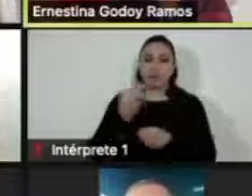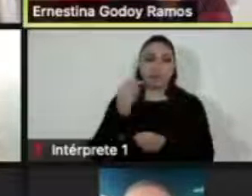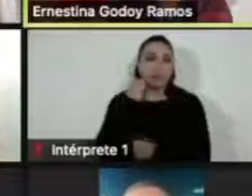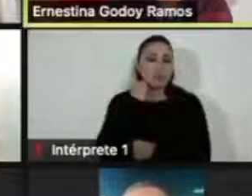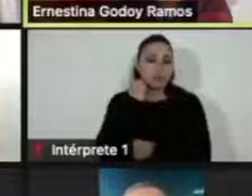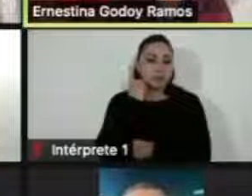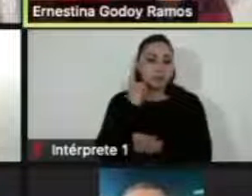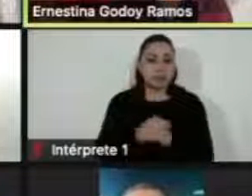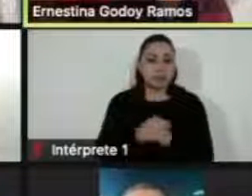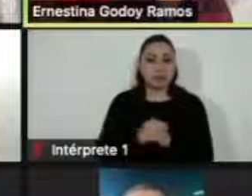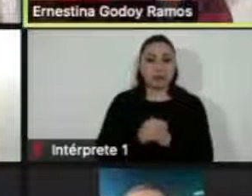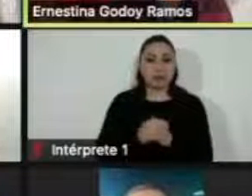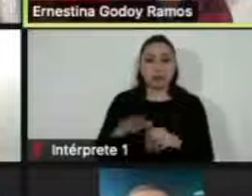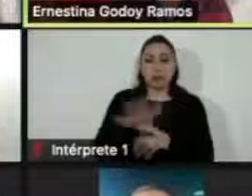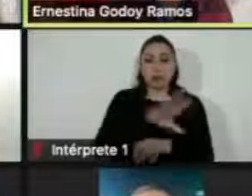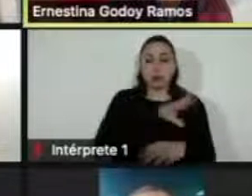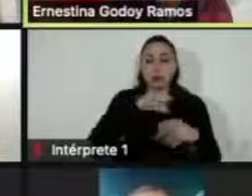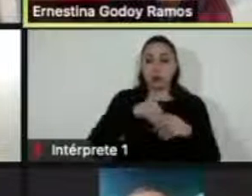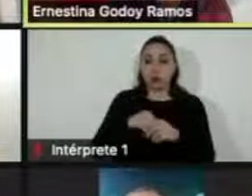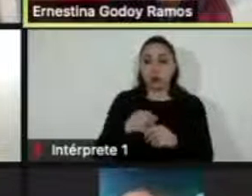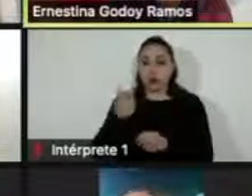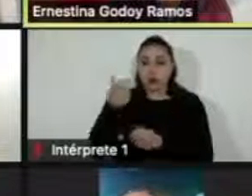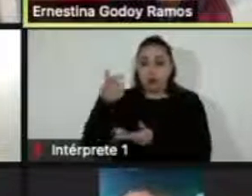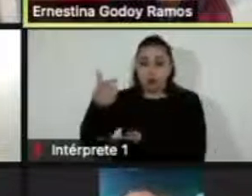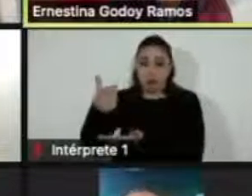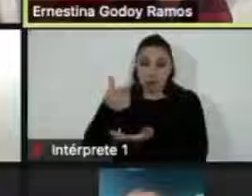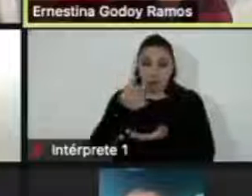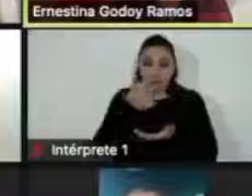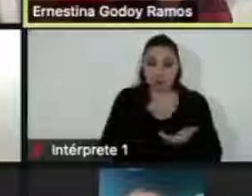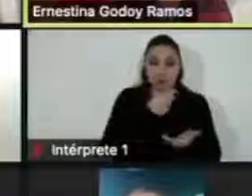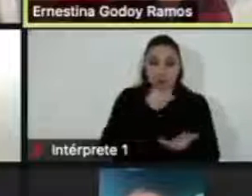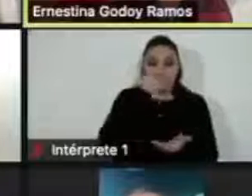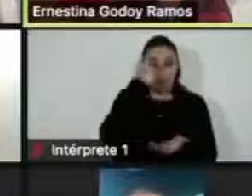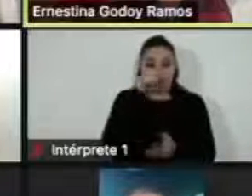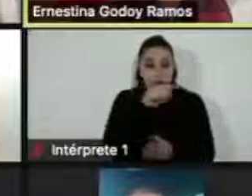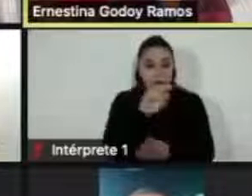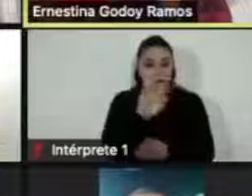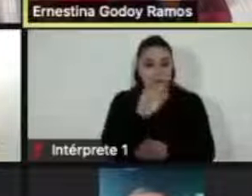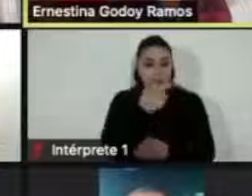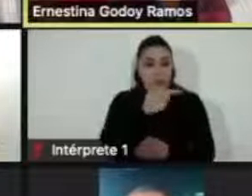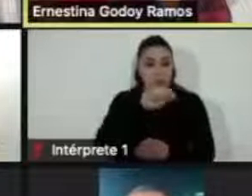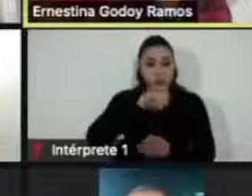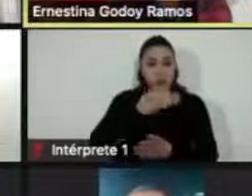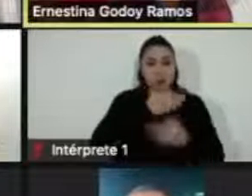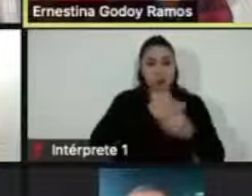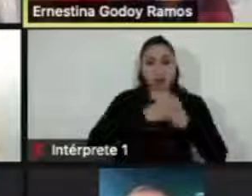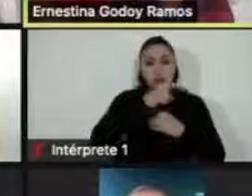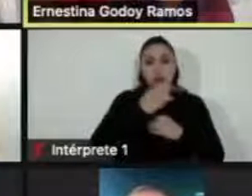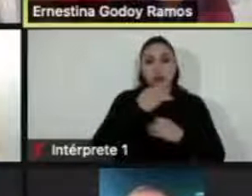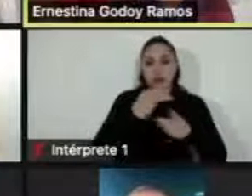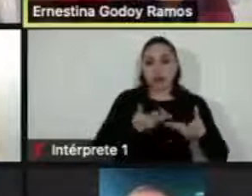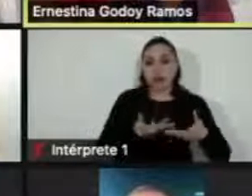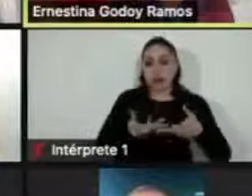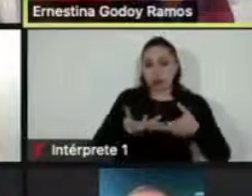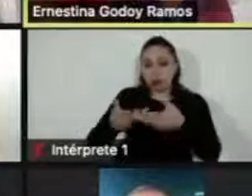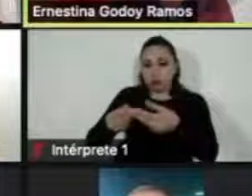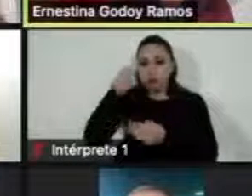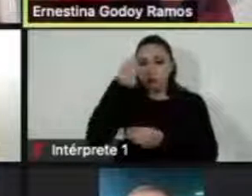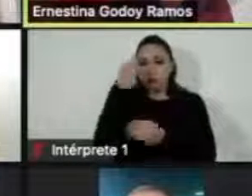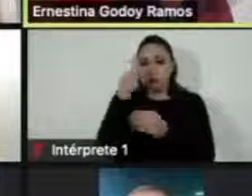primer contacto que pone al centro a las víctimas. También se reforzará la atención integral a víctimas y el impulso de la aplicación de la